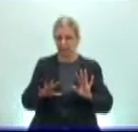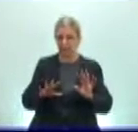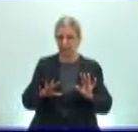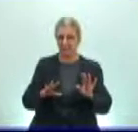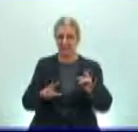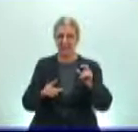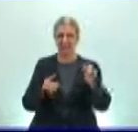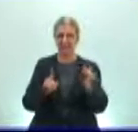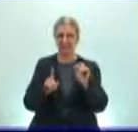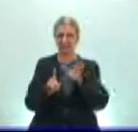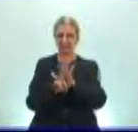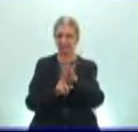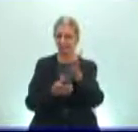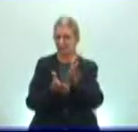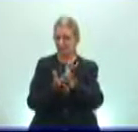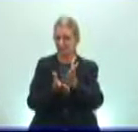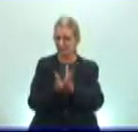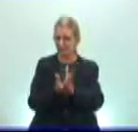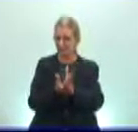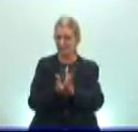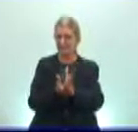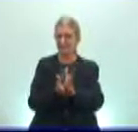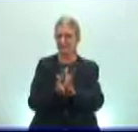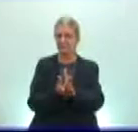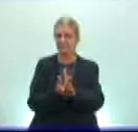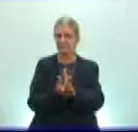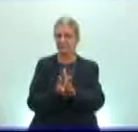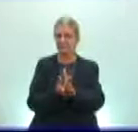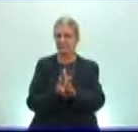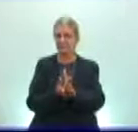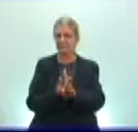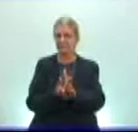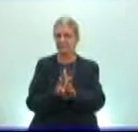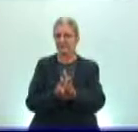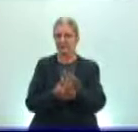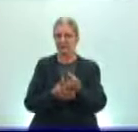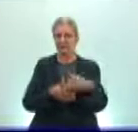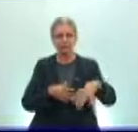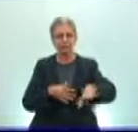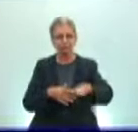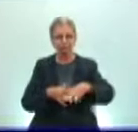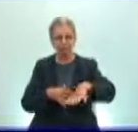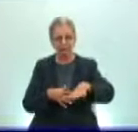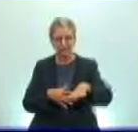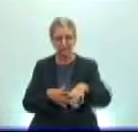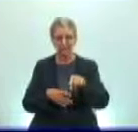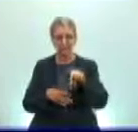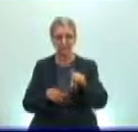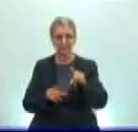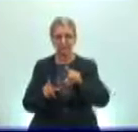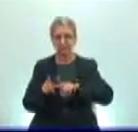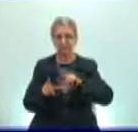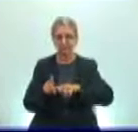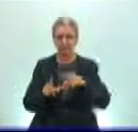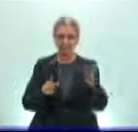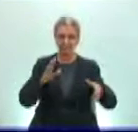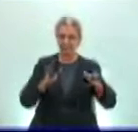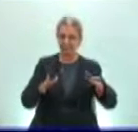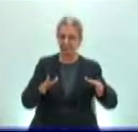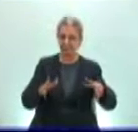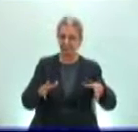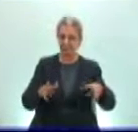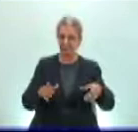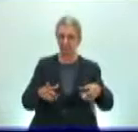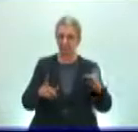los inicios de la clase, pudimos observar que una de las situaciones existentes en la URSS en ese periodo fue precisamente